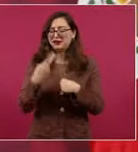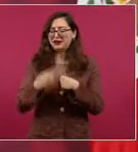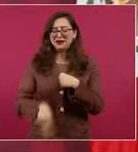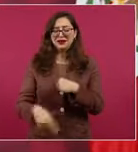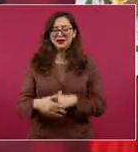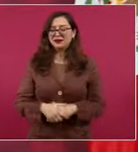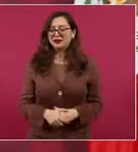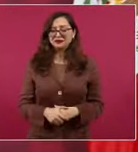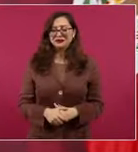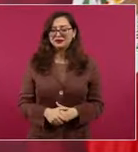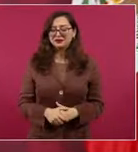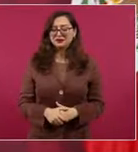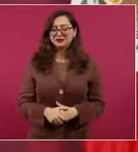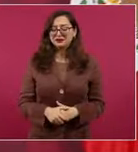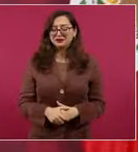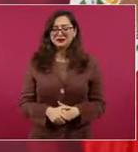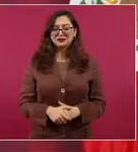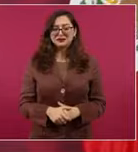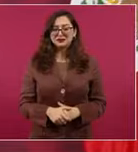Eso